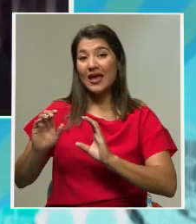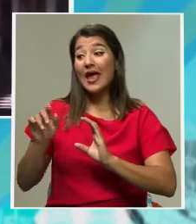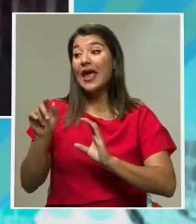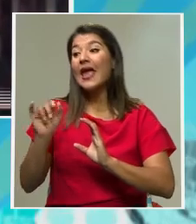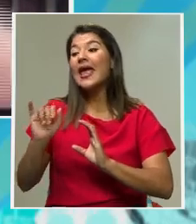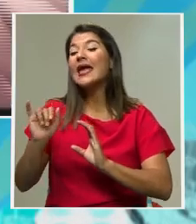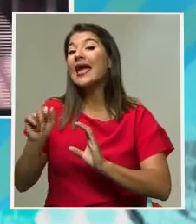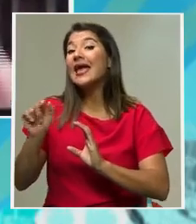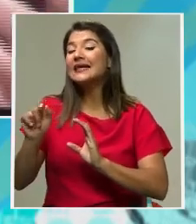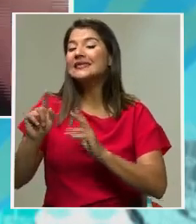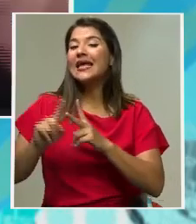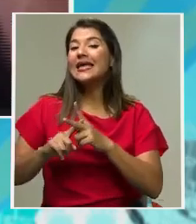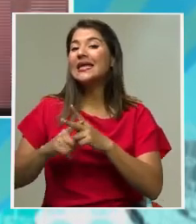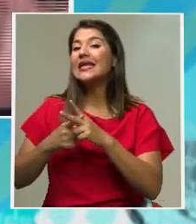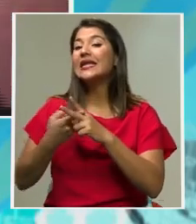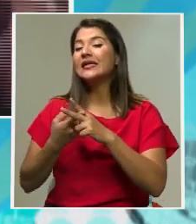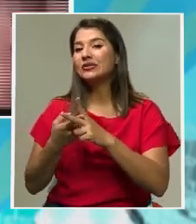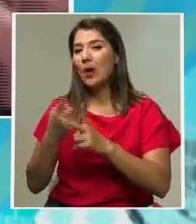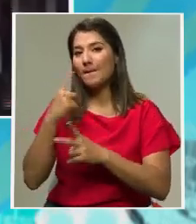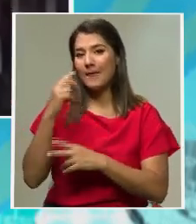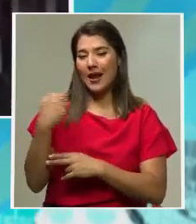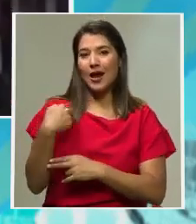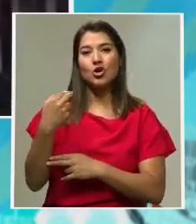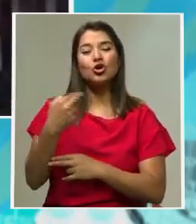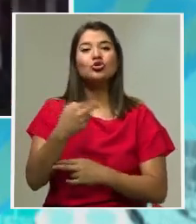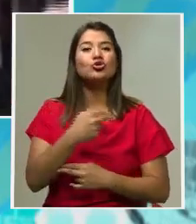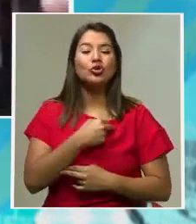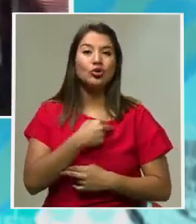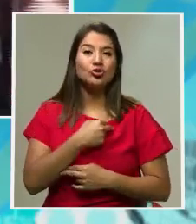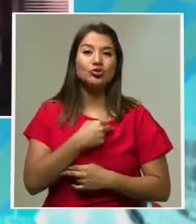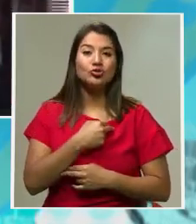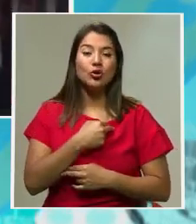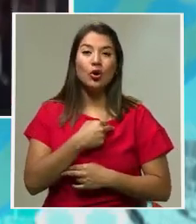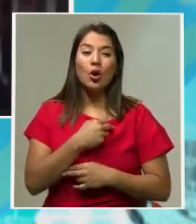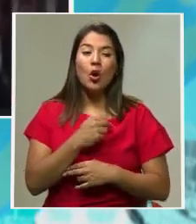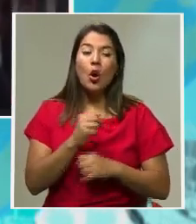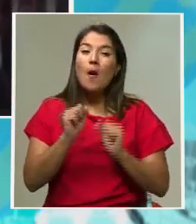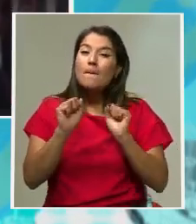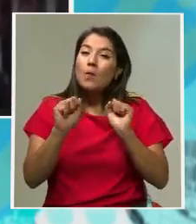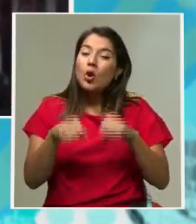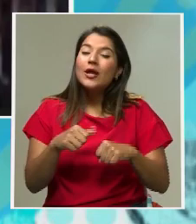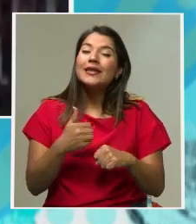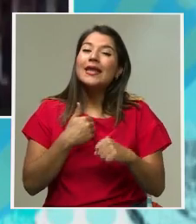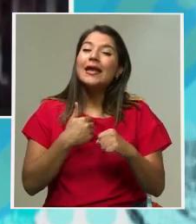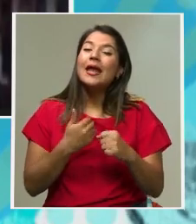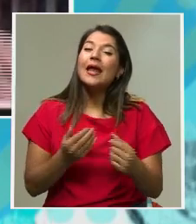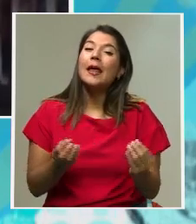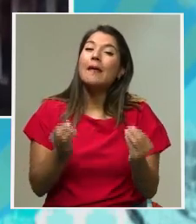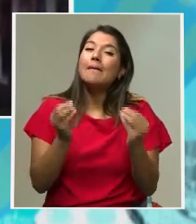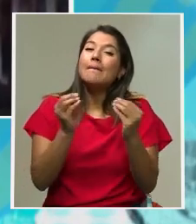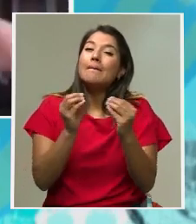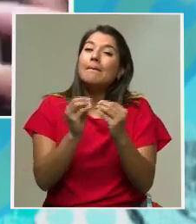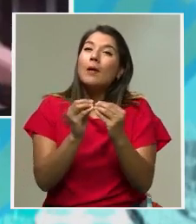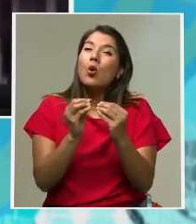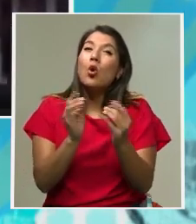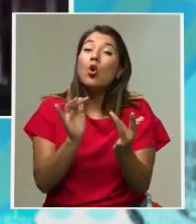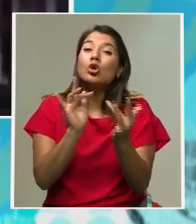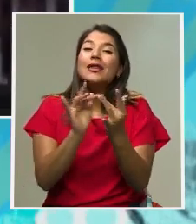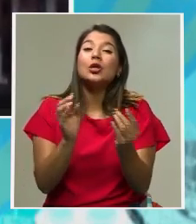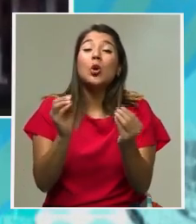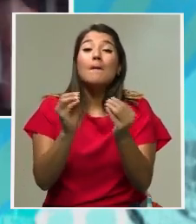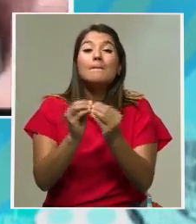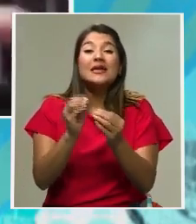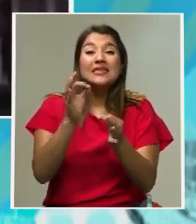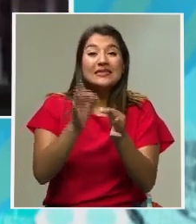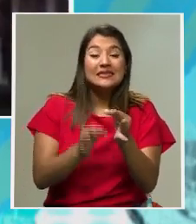para acercarnos a las imágenes de manera más sencilla y más segura,